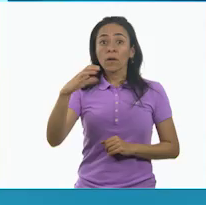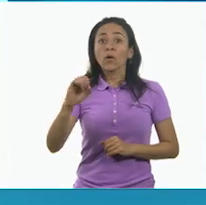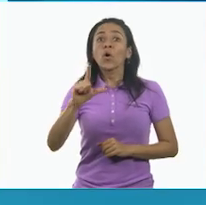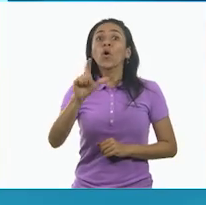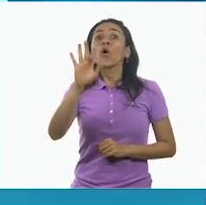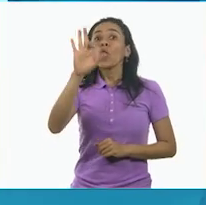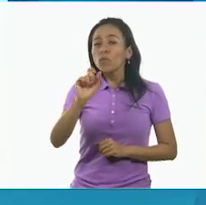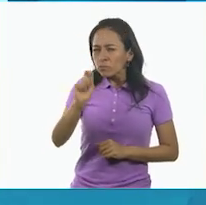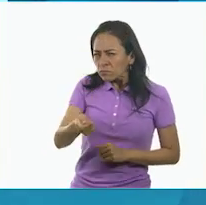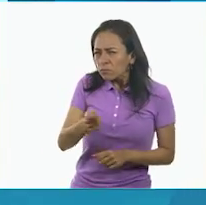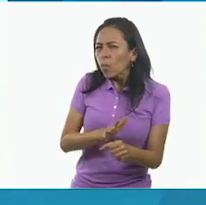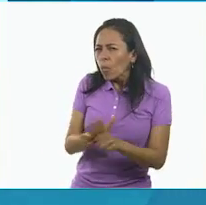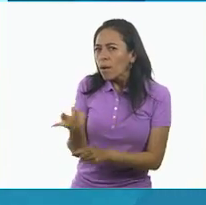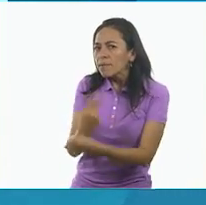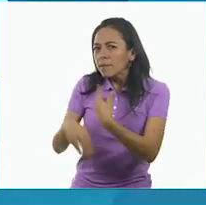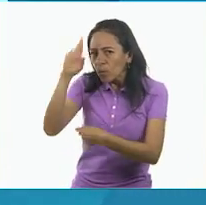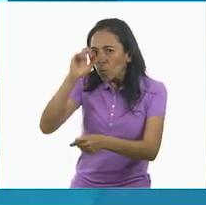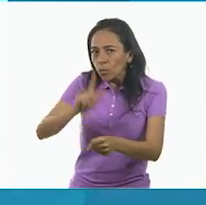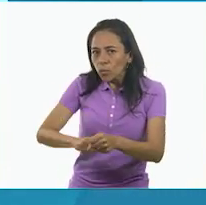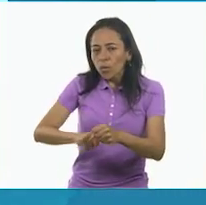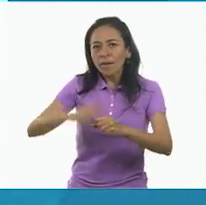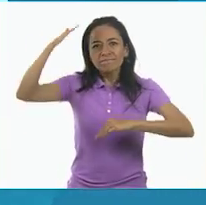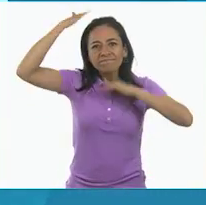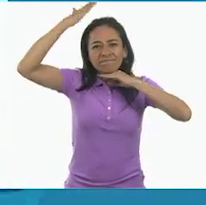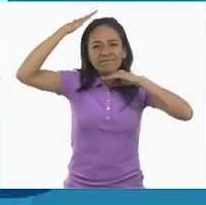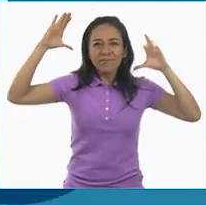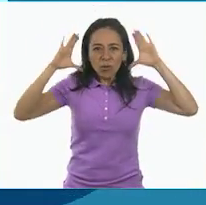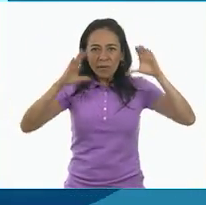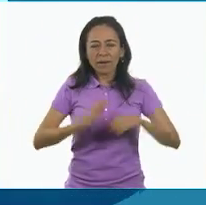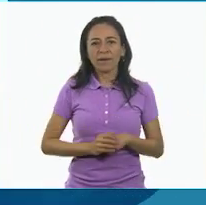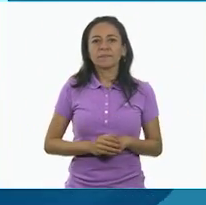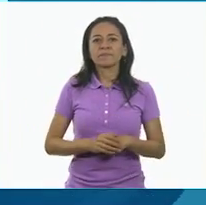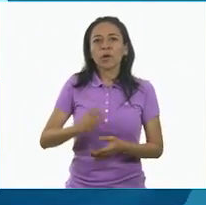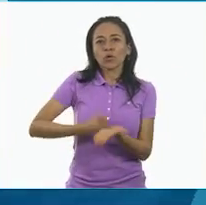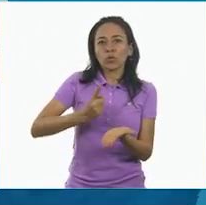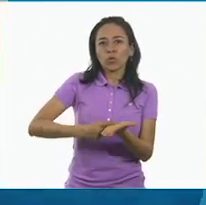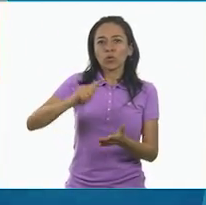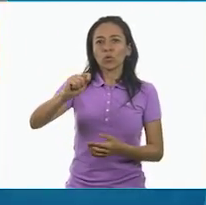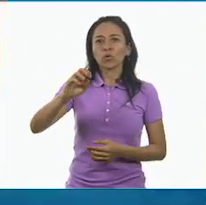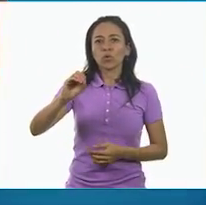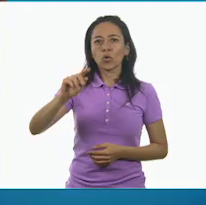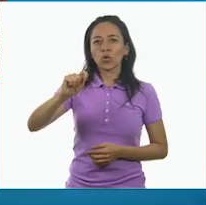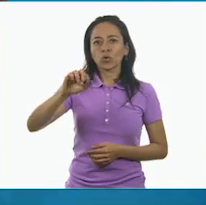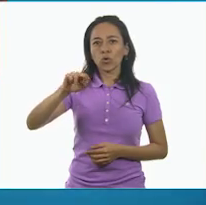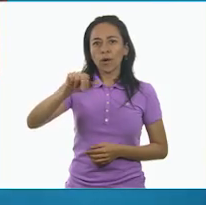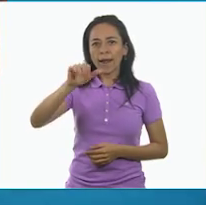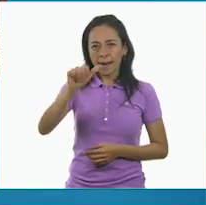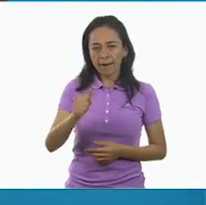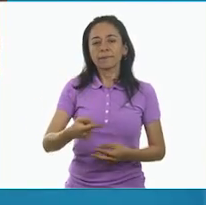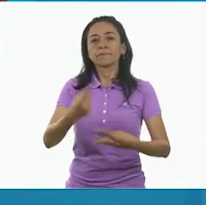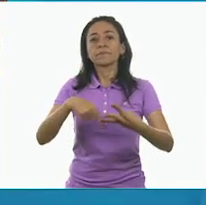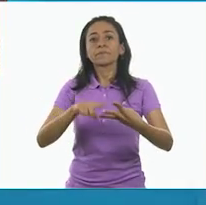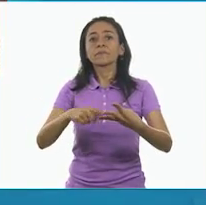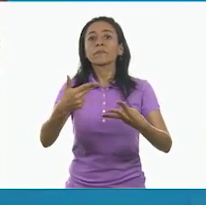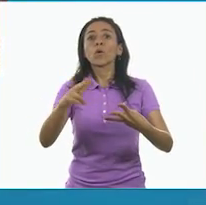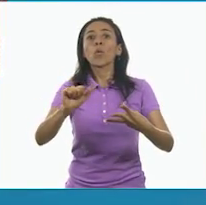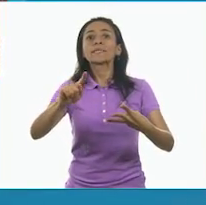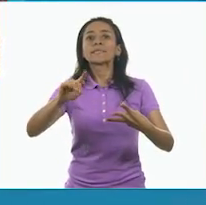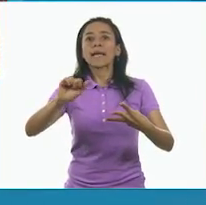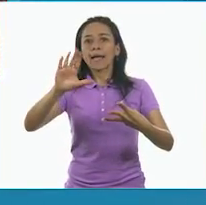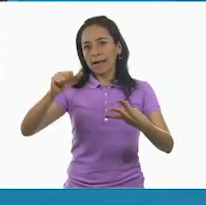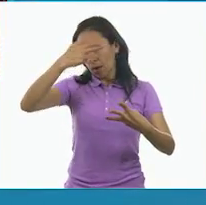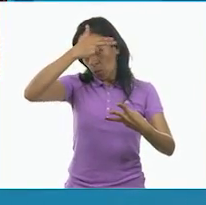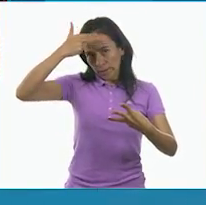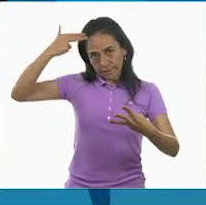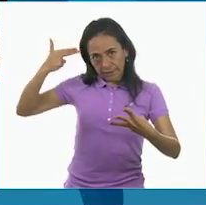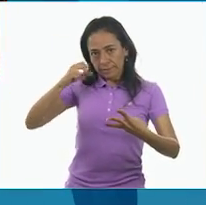las culturas Olmeca, Totonaca y Huasteca. Aquí se identifican los